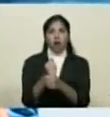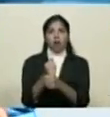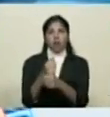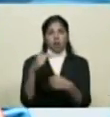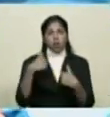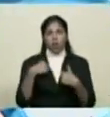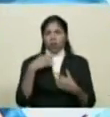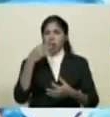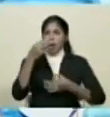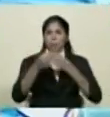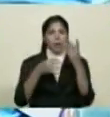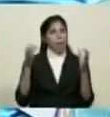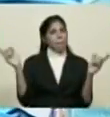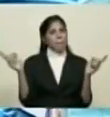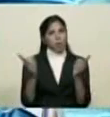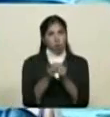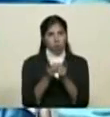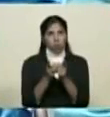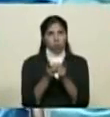explicar muy brevemente eso.